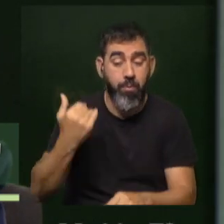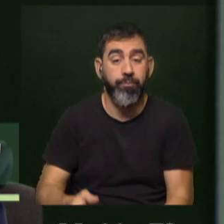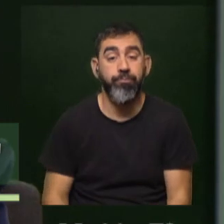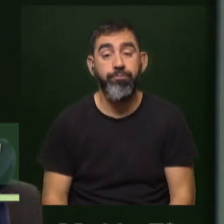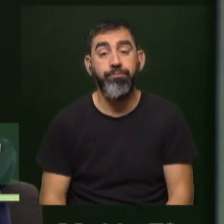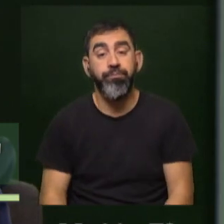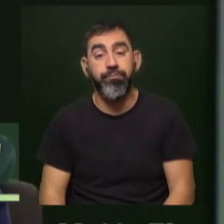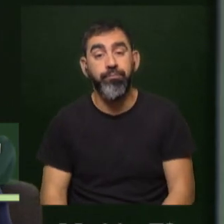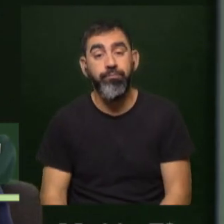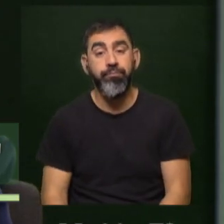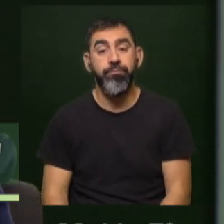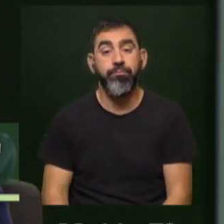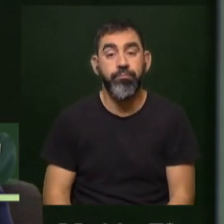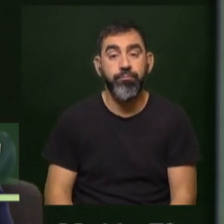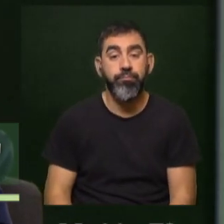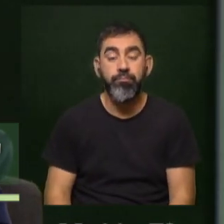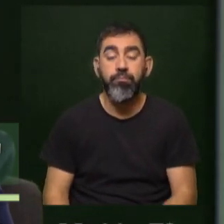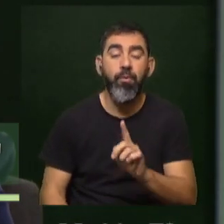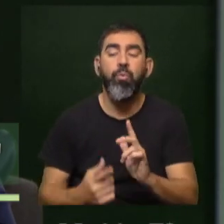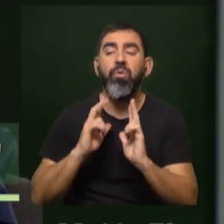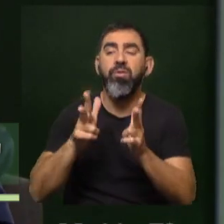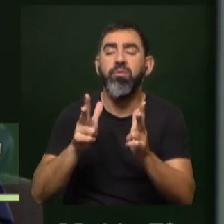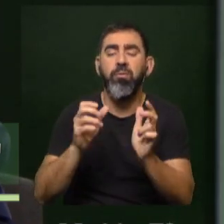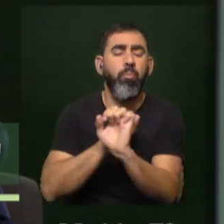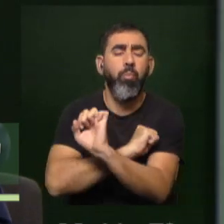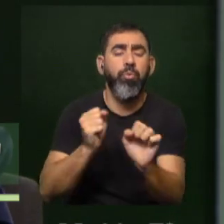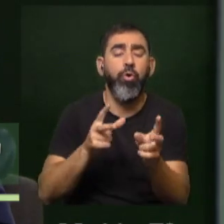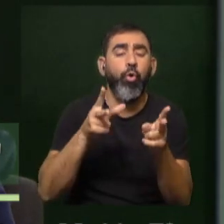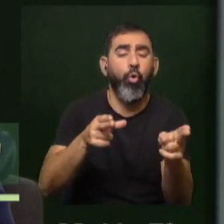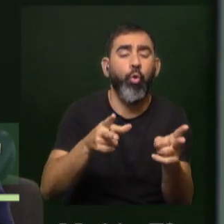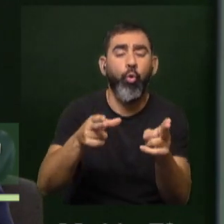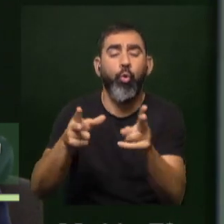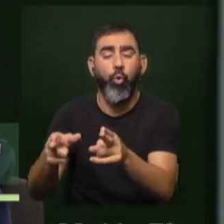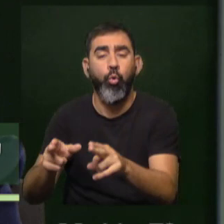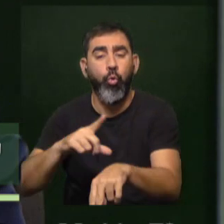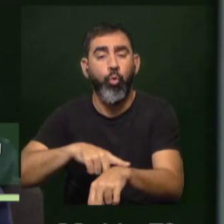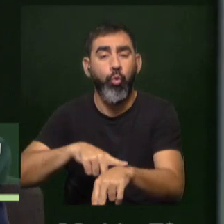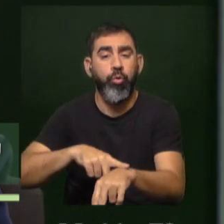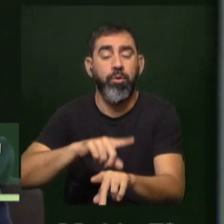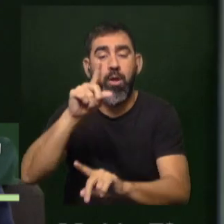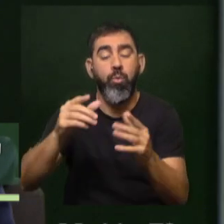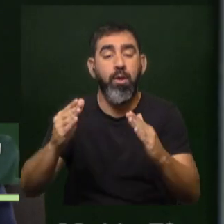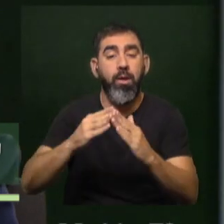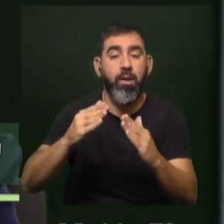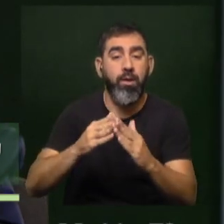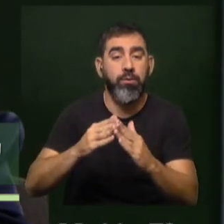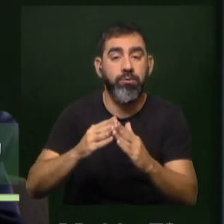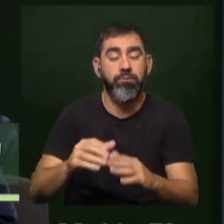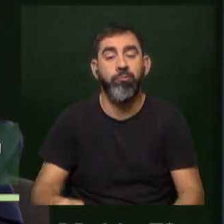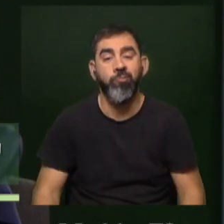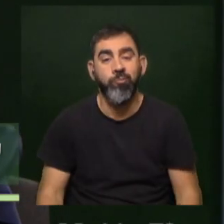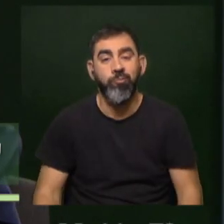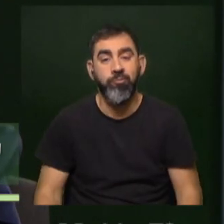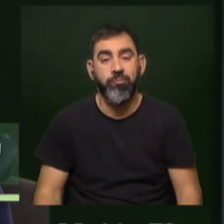porque en algún momento se había dicho que no era posible cortes programados para direccionar o